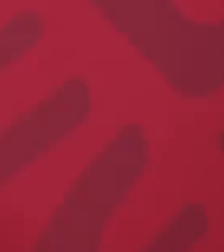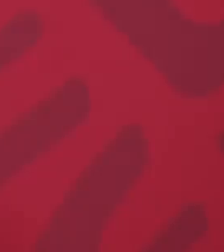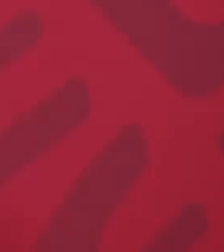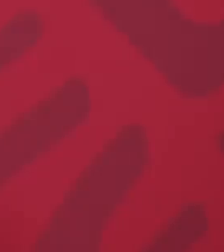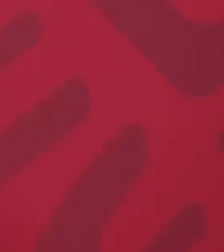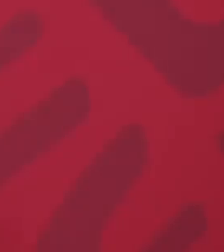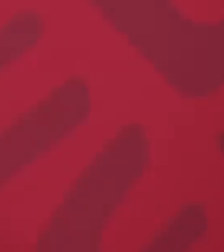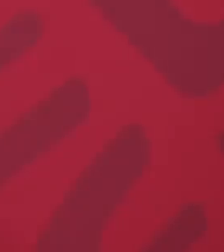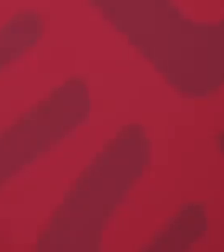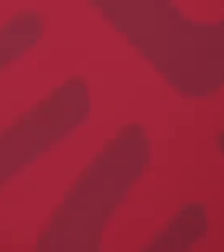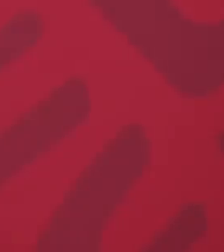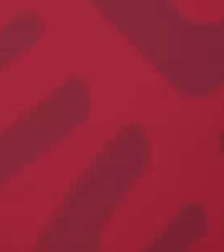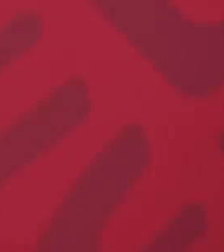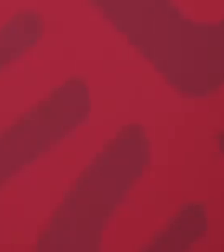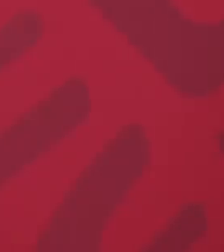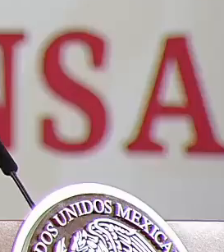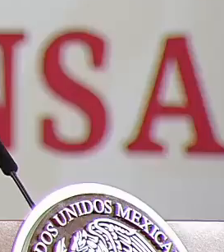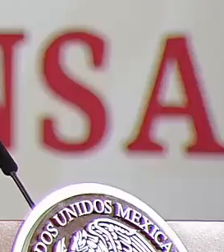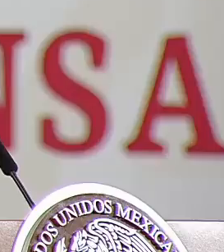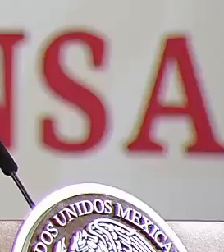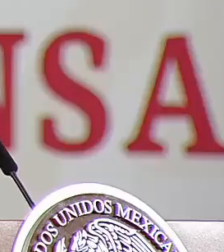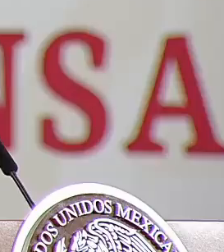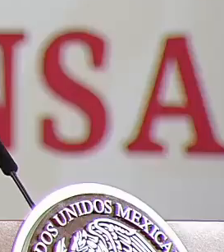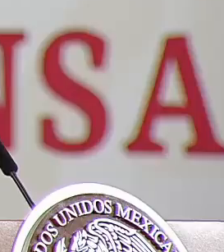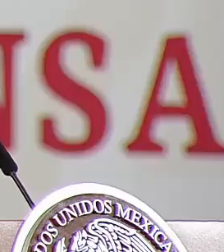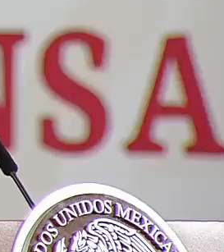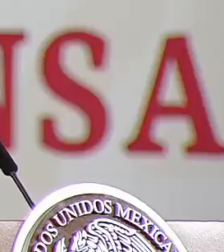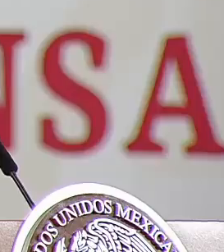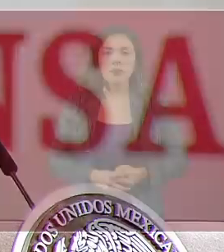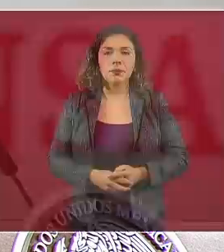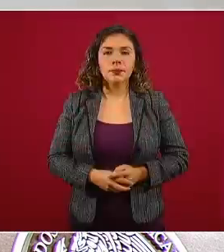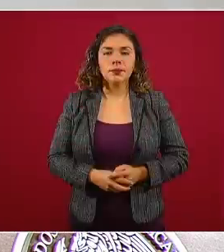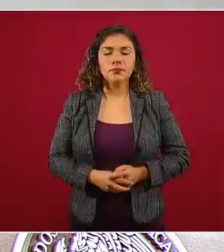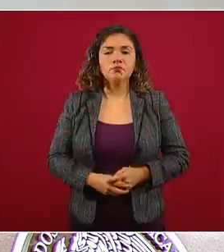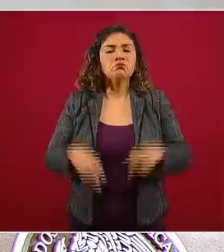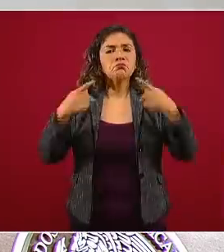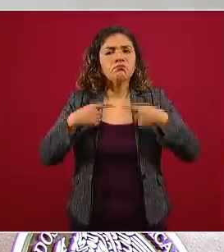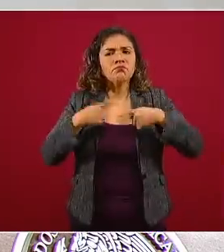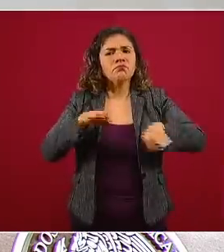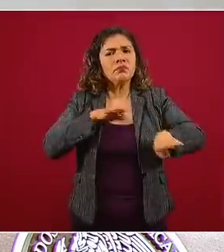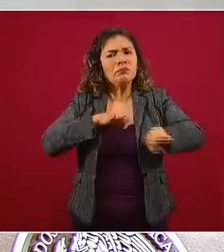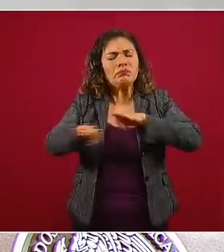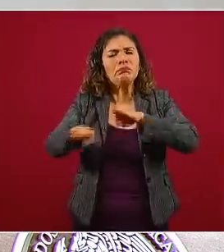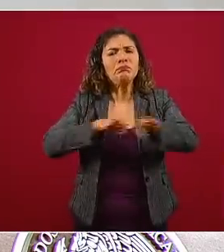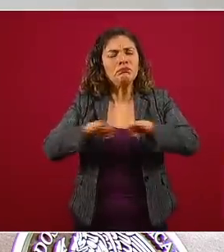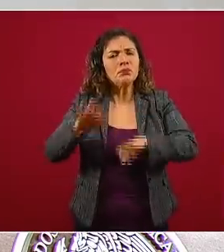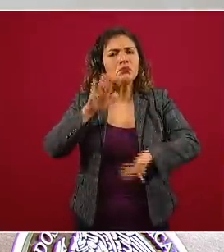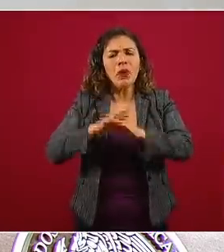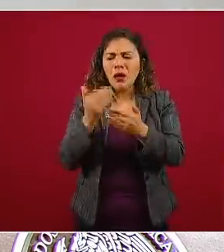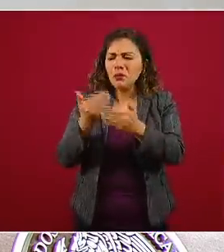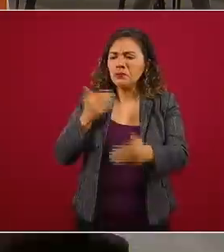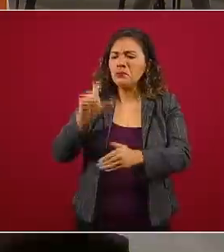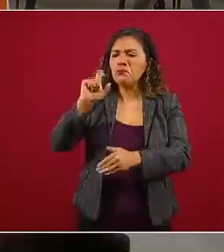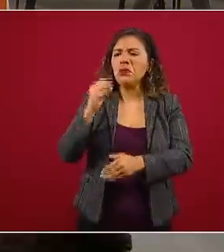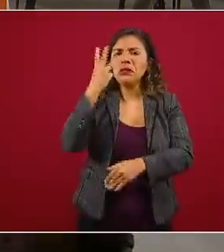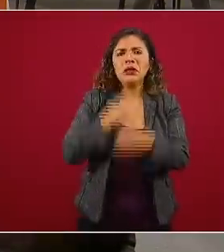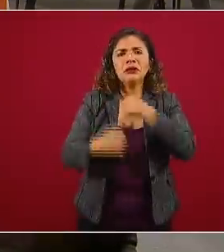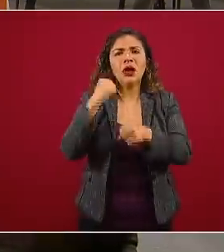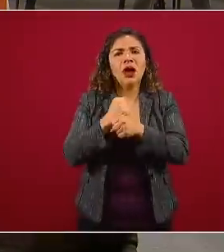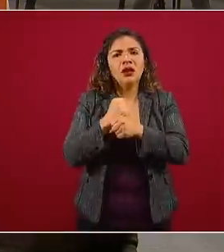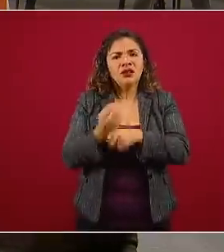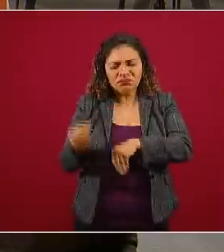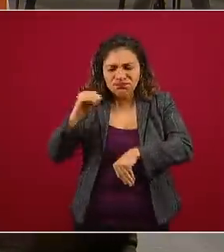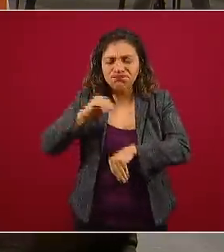viento y marea por más de 23 años pusimos de pie una obra pero sobre todo pusimos de pie el